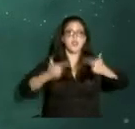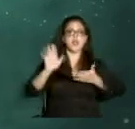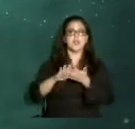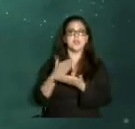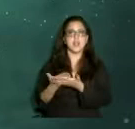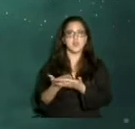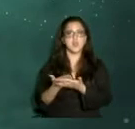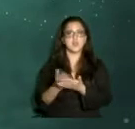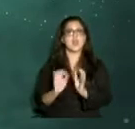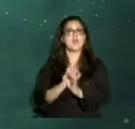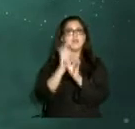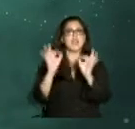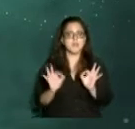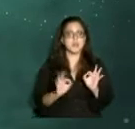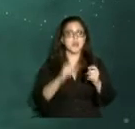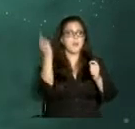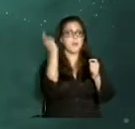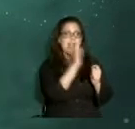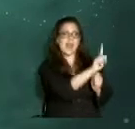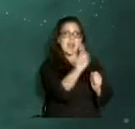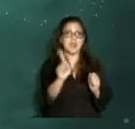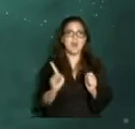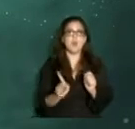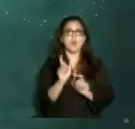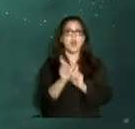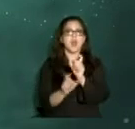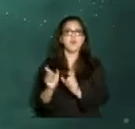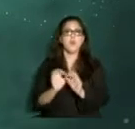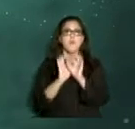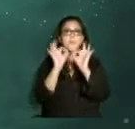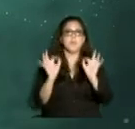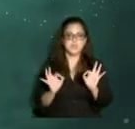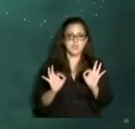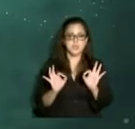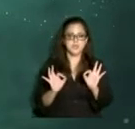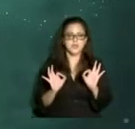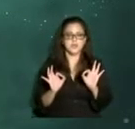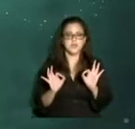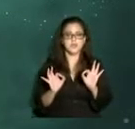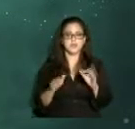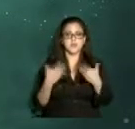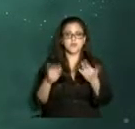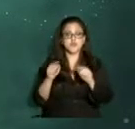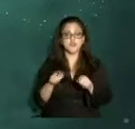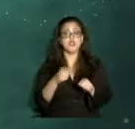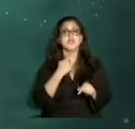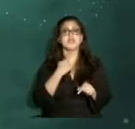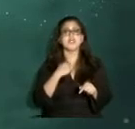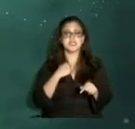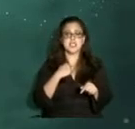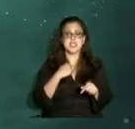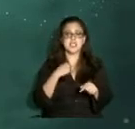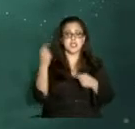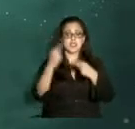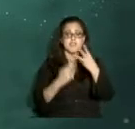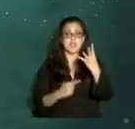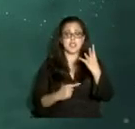diseñadas especialmente para cada población en particular. De manera que esto es interesante de distintos